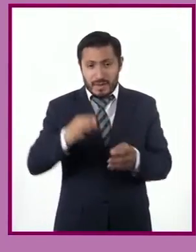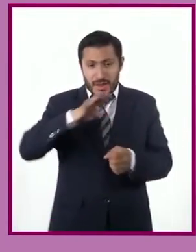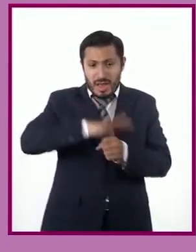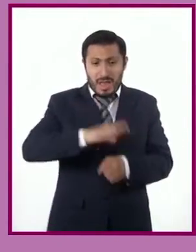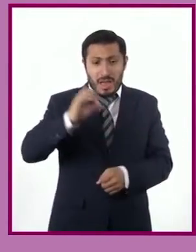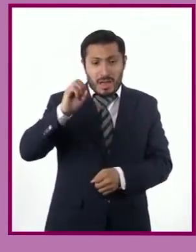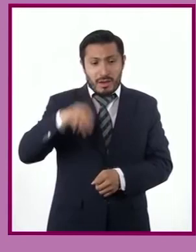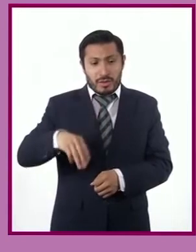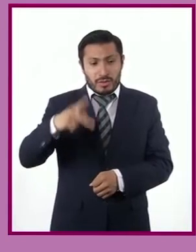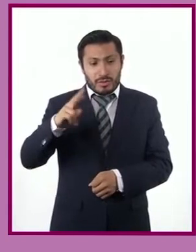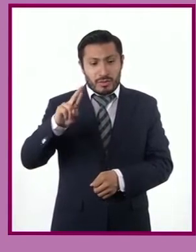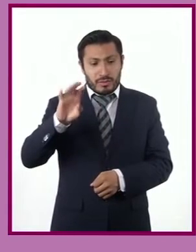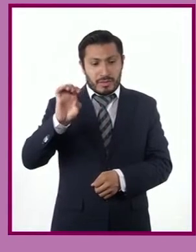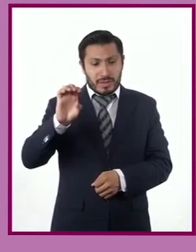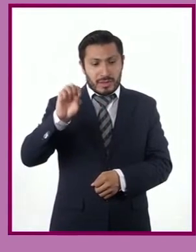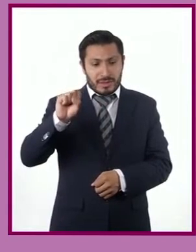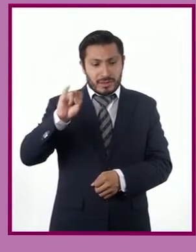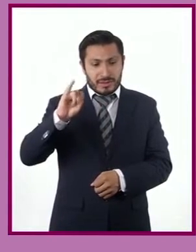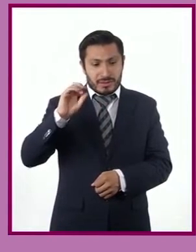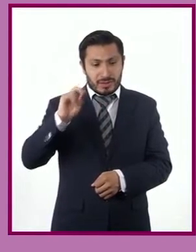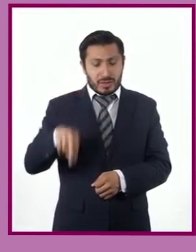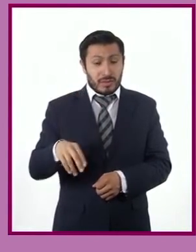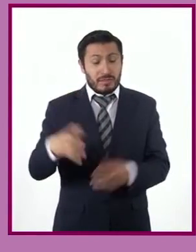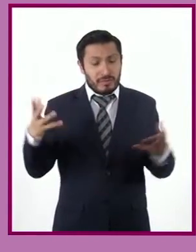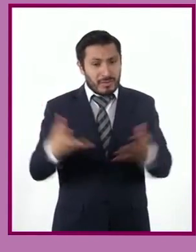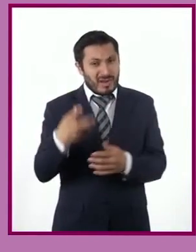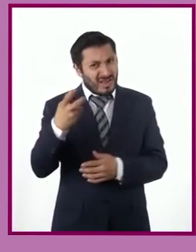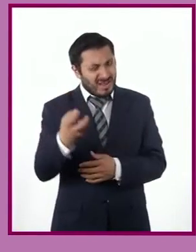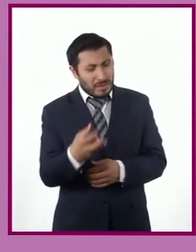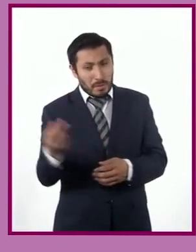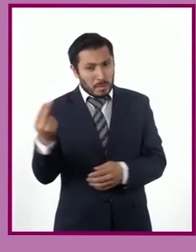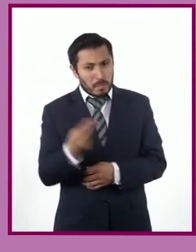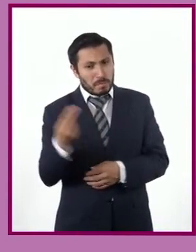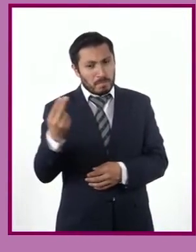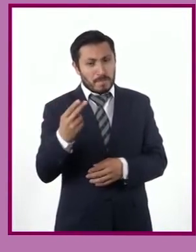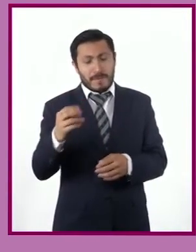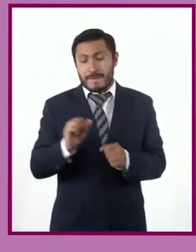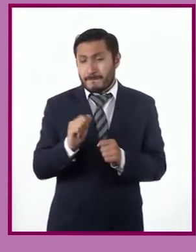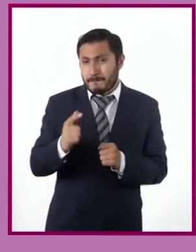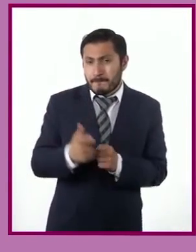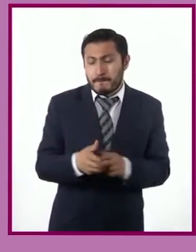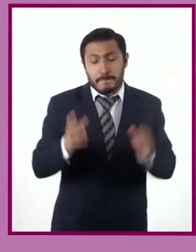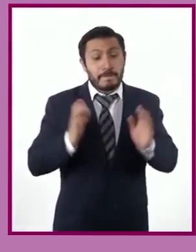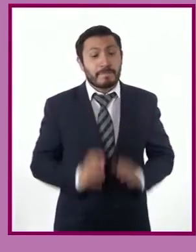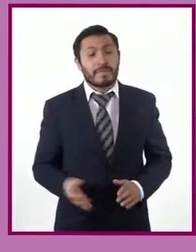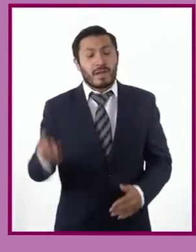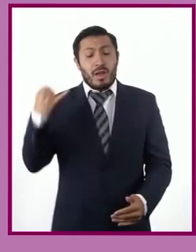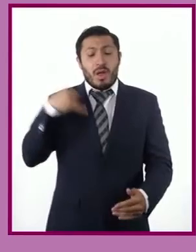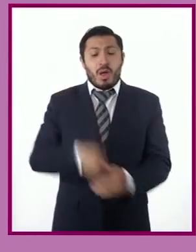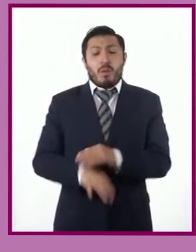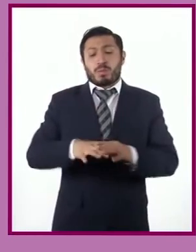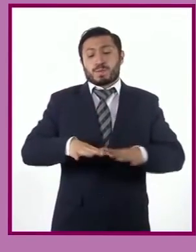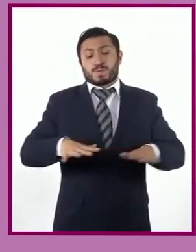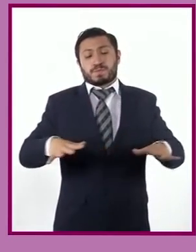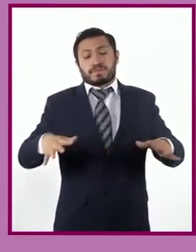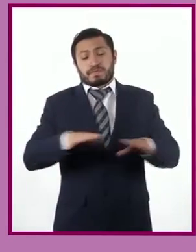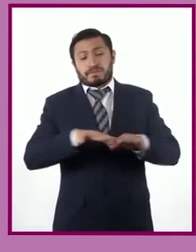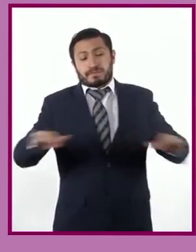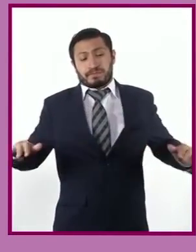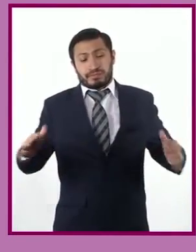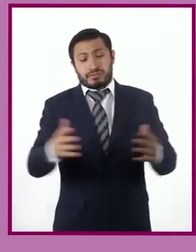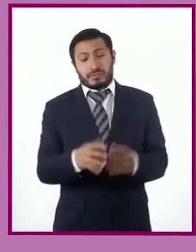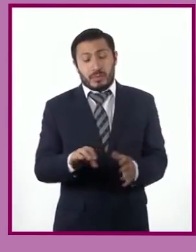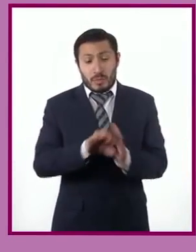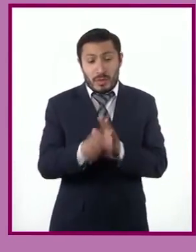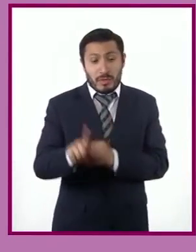compresión. Para que se forme un fósil por compresión, es necesario que un organismo quede enterrado en sedimentos, por ejemplo, en